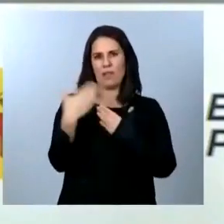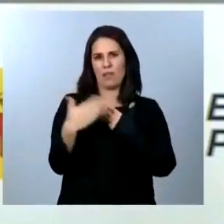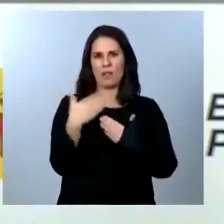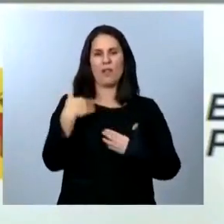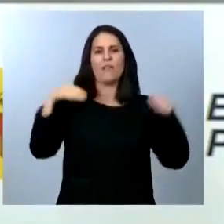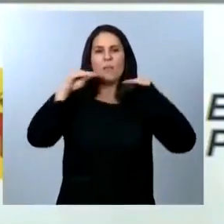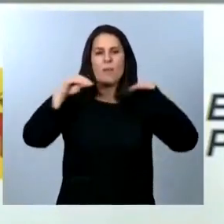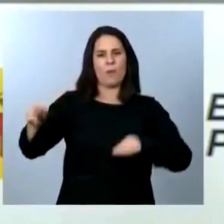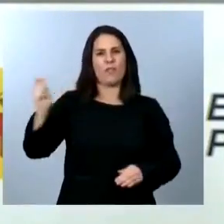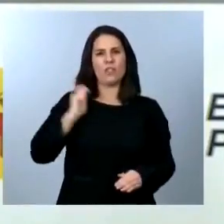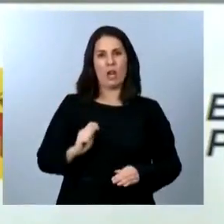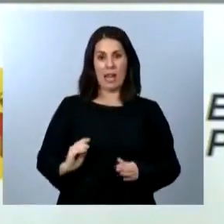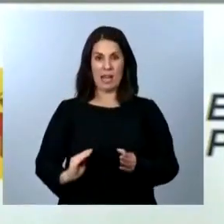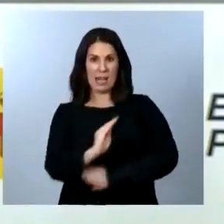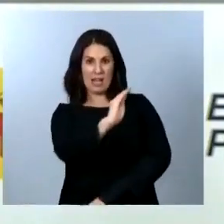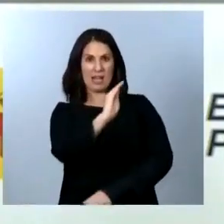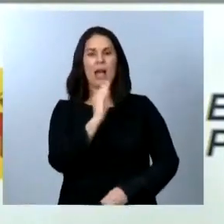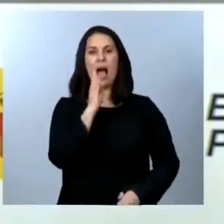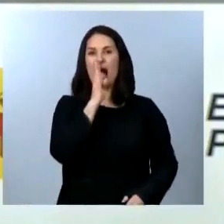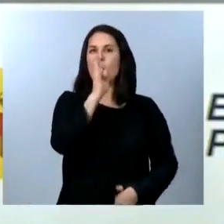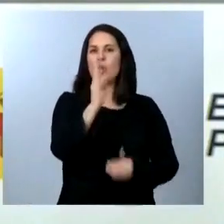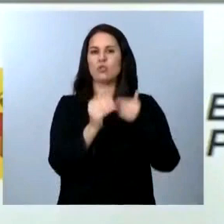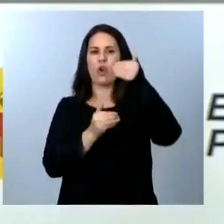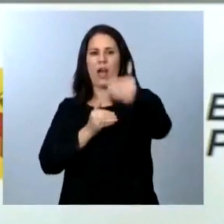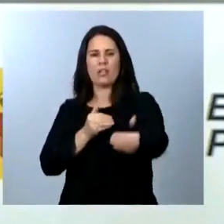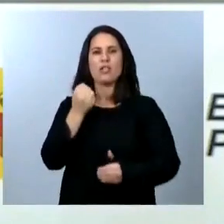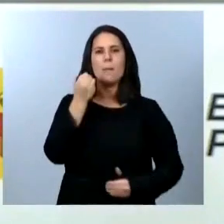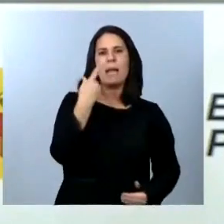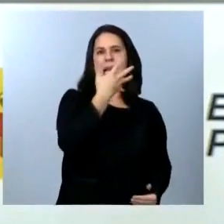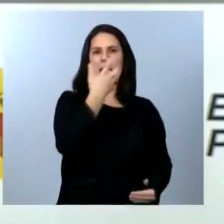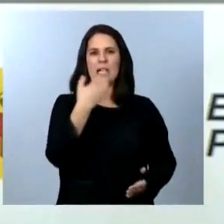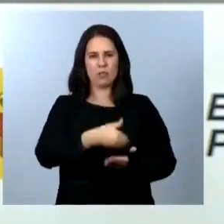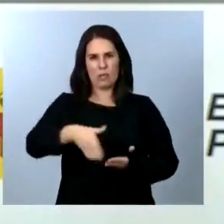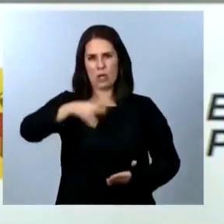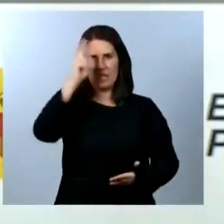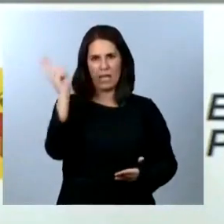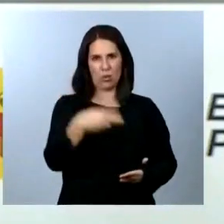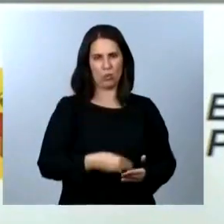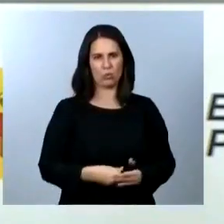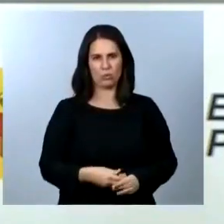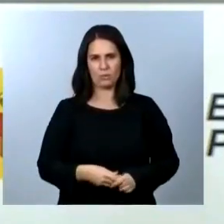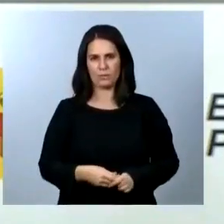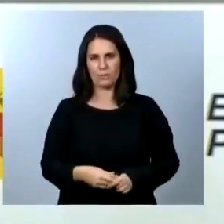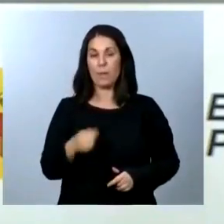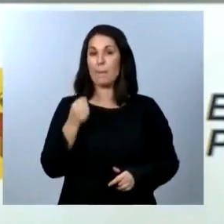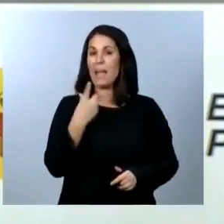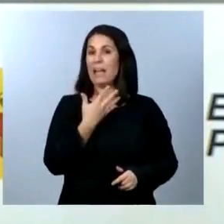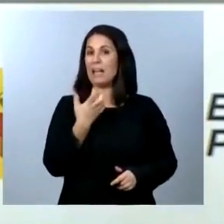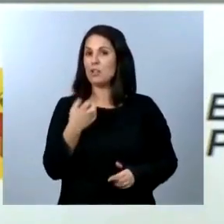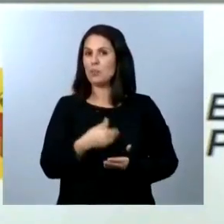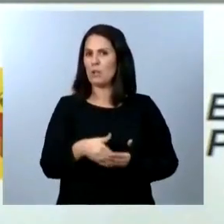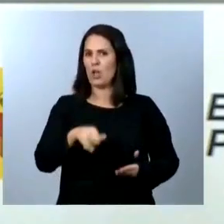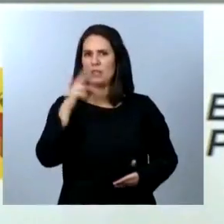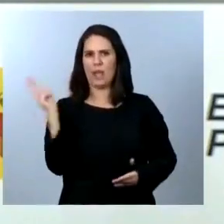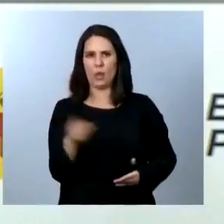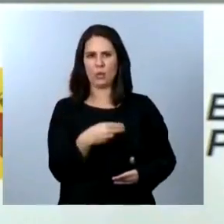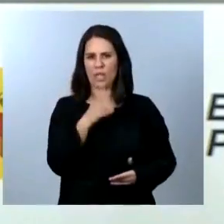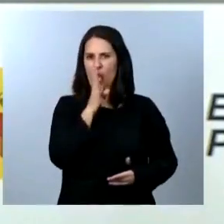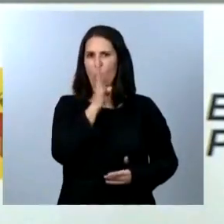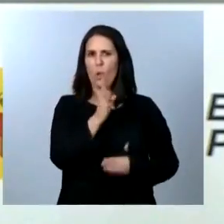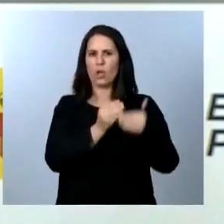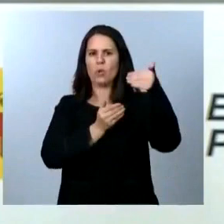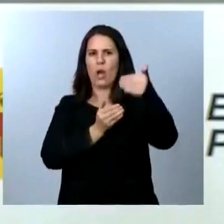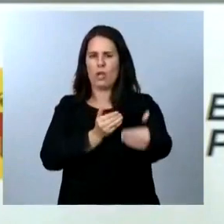una dotación a cuatro años de 1.500 millones de euros. 1.500 millones de euros en cuatro años para la